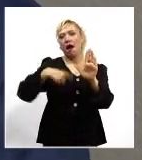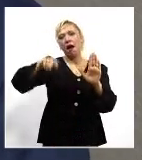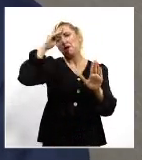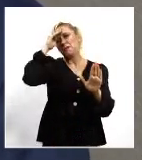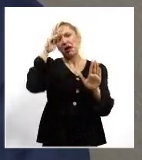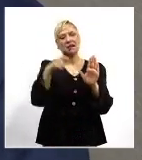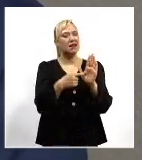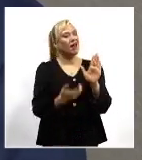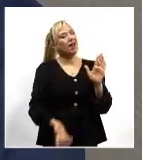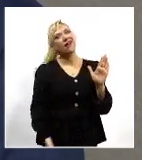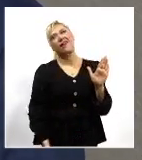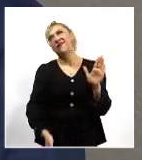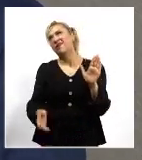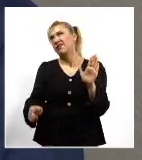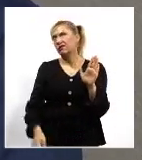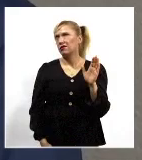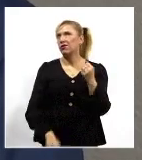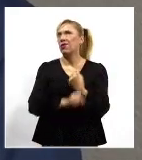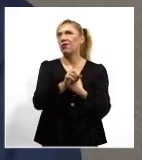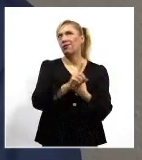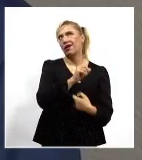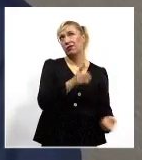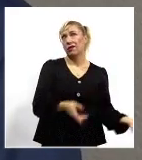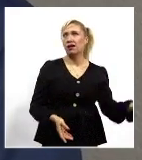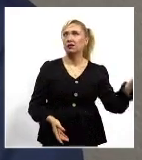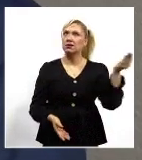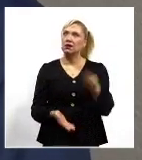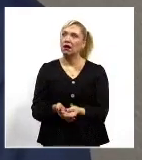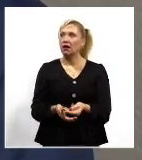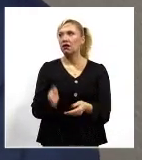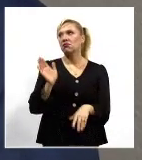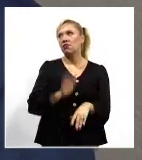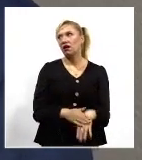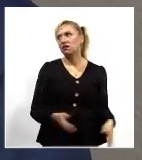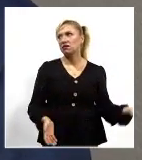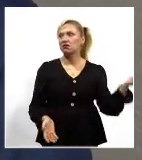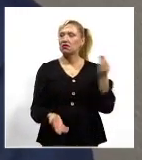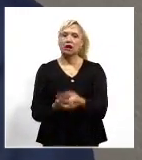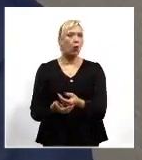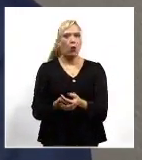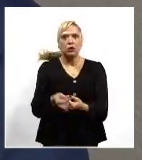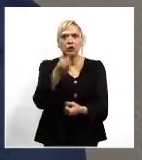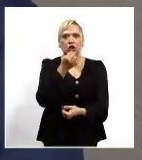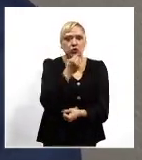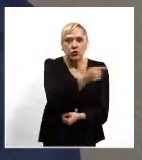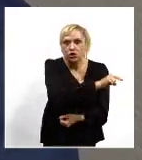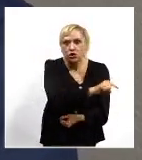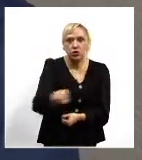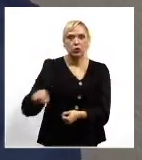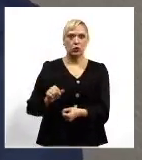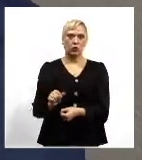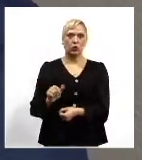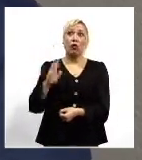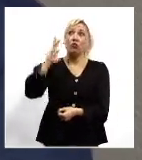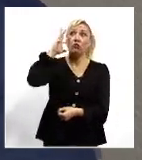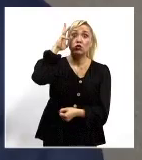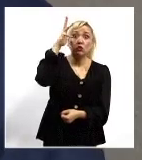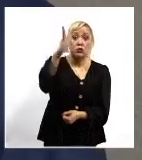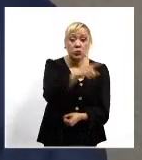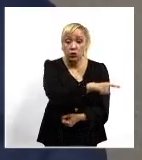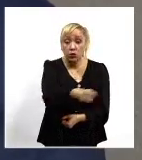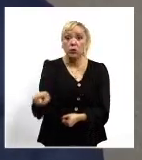asunto más, se trata de un asunto de nuestros niños, de nuestras niñas, del futuro de esta nación. Entonces tenemos que ser